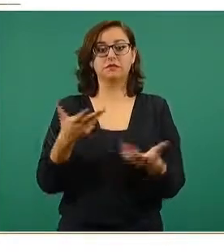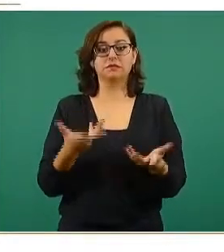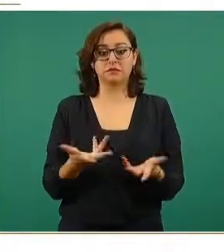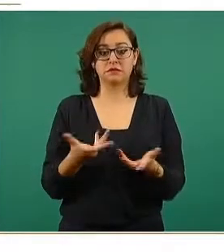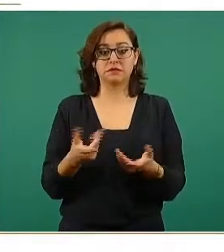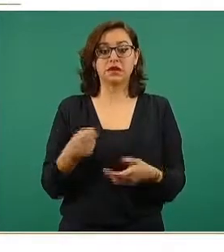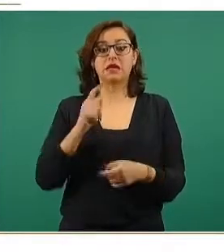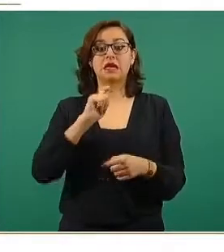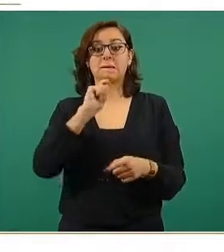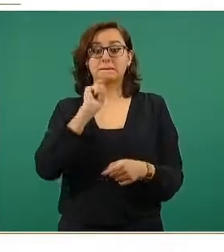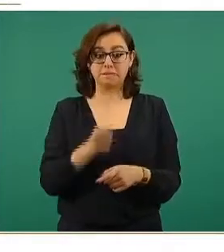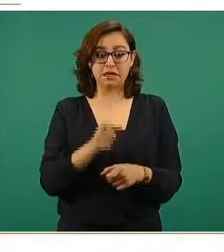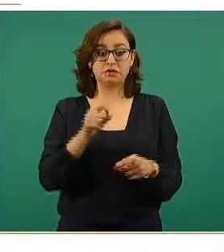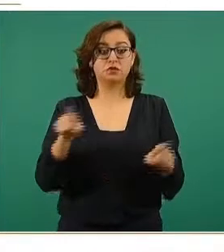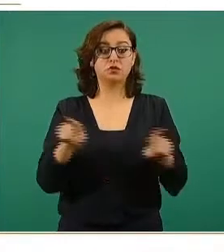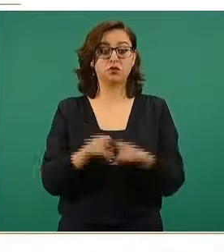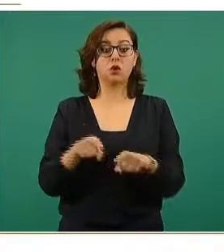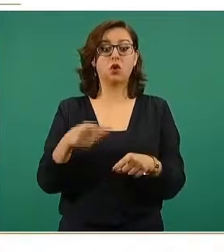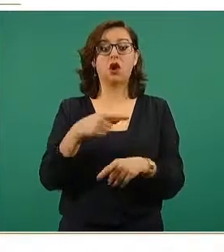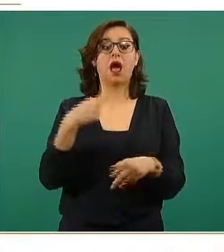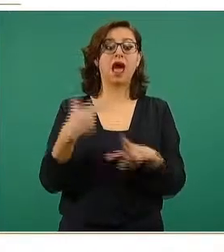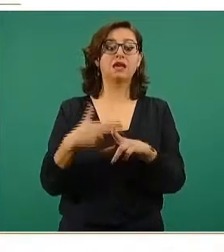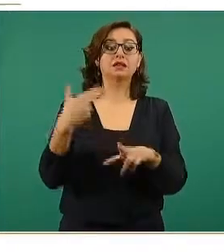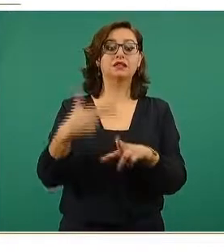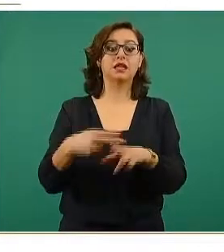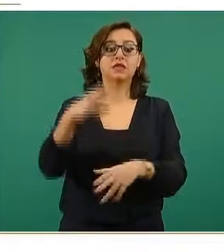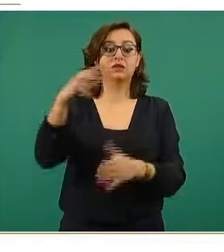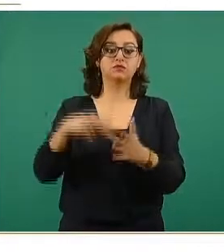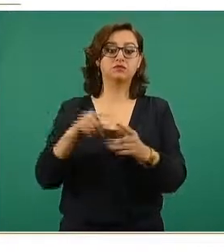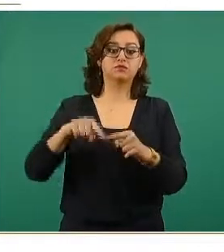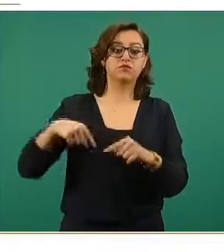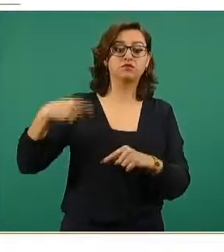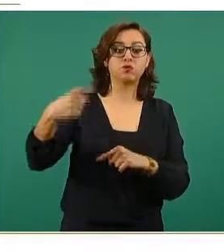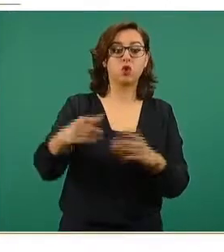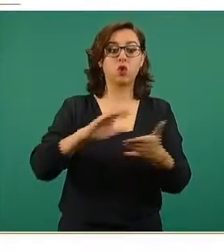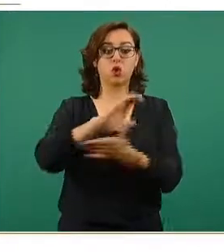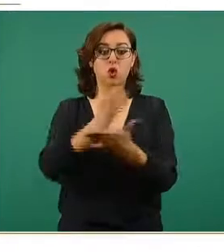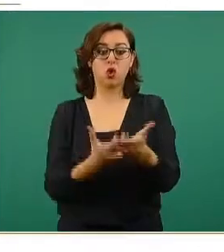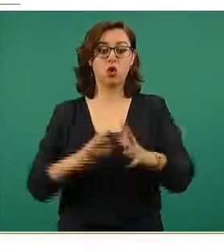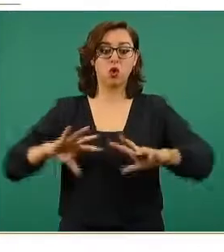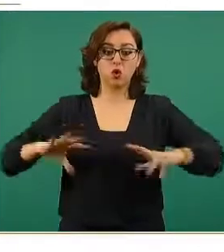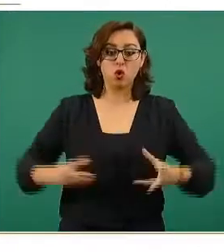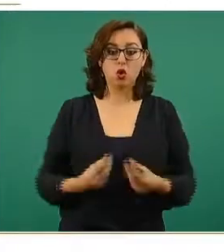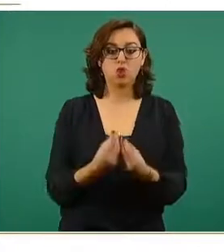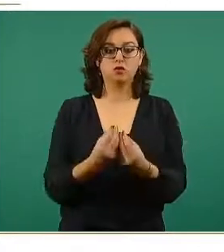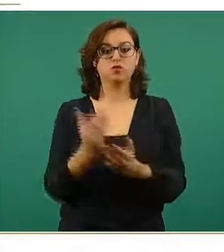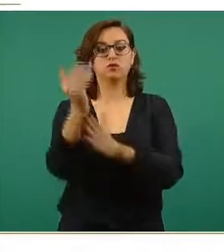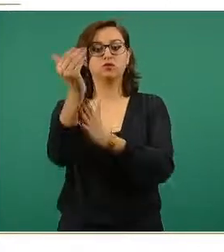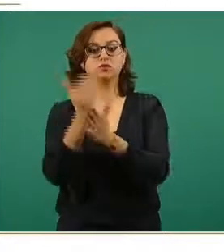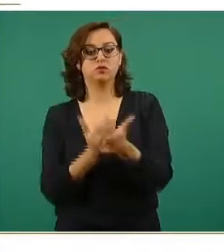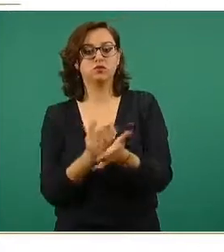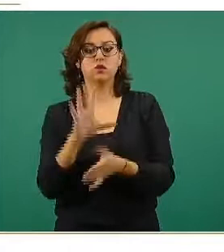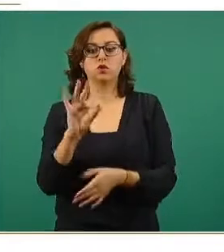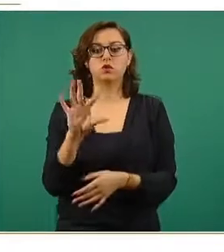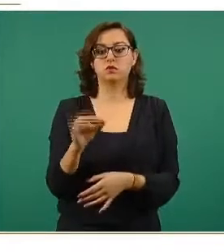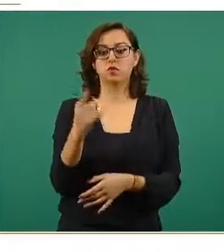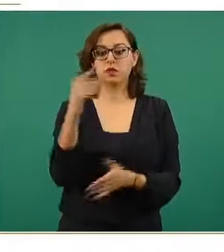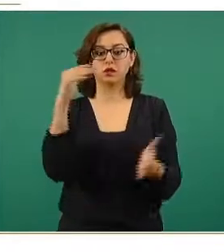al finalizar la contratación, el Gobierno de México tendrá una reducción de alrededor de